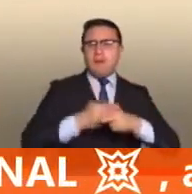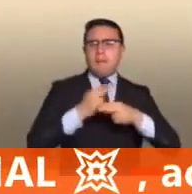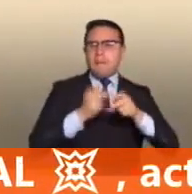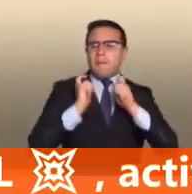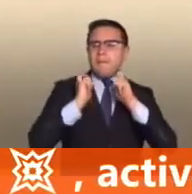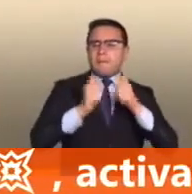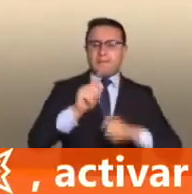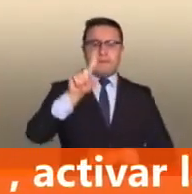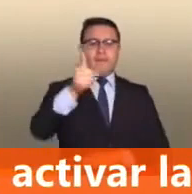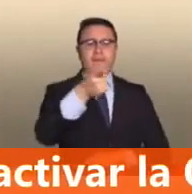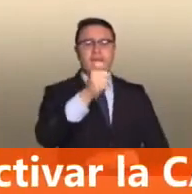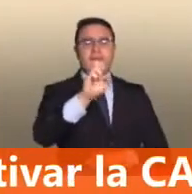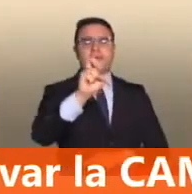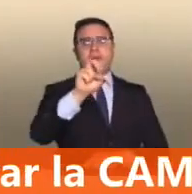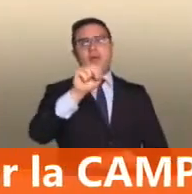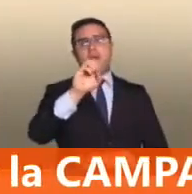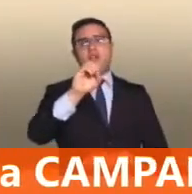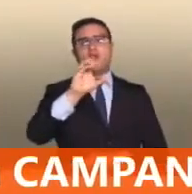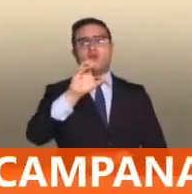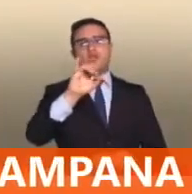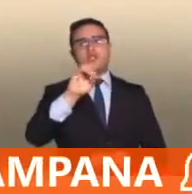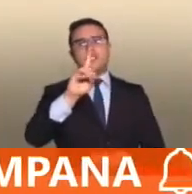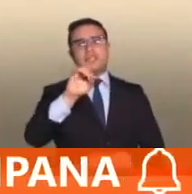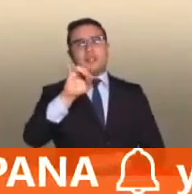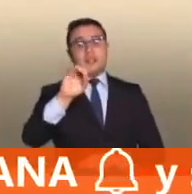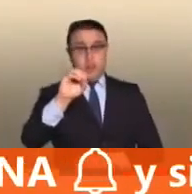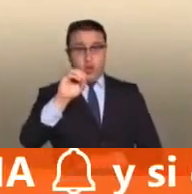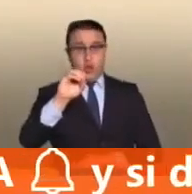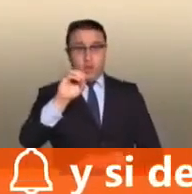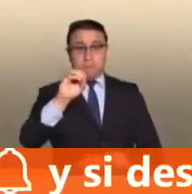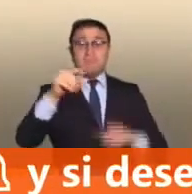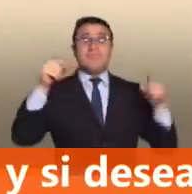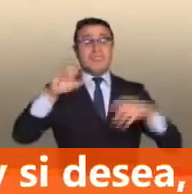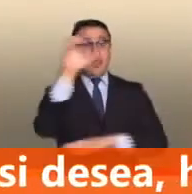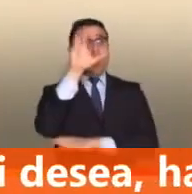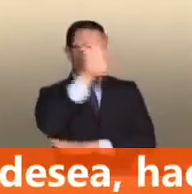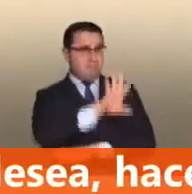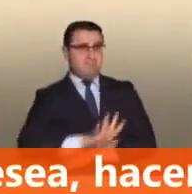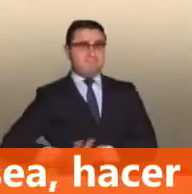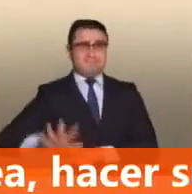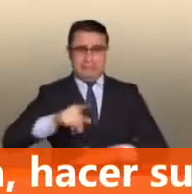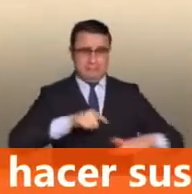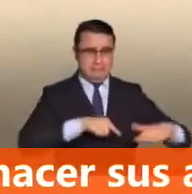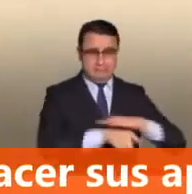genocidio. En Colombia hubo un genocidio